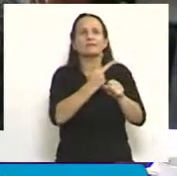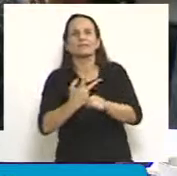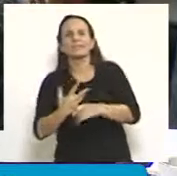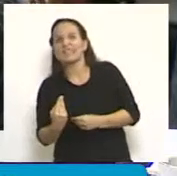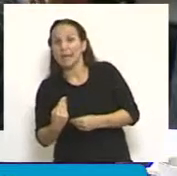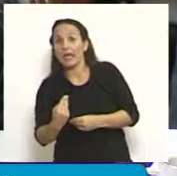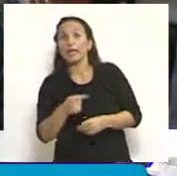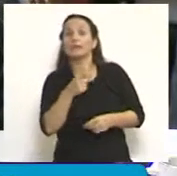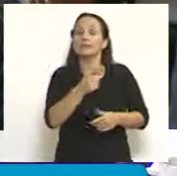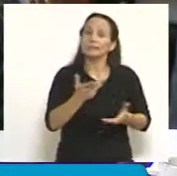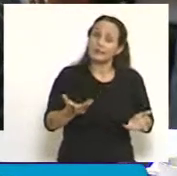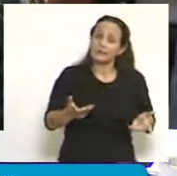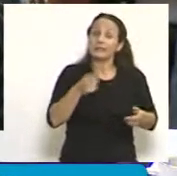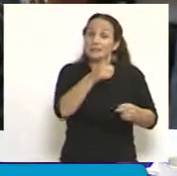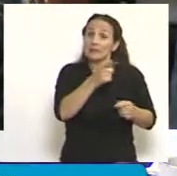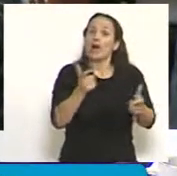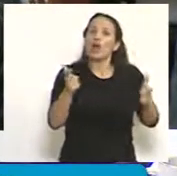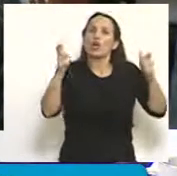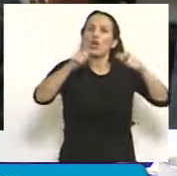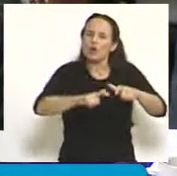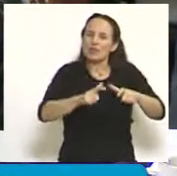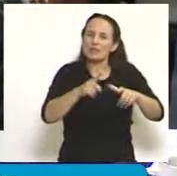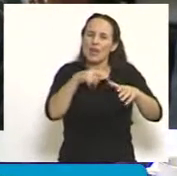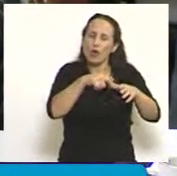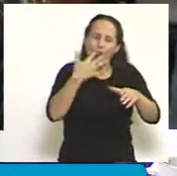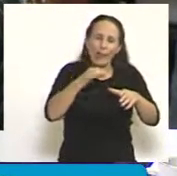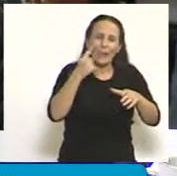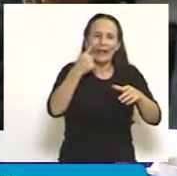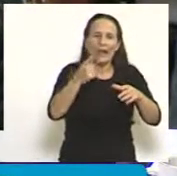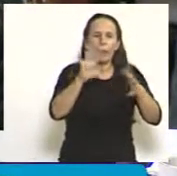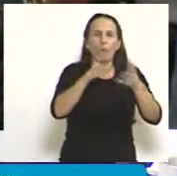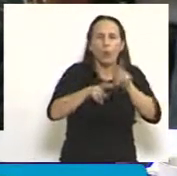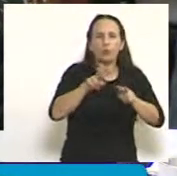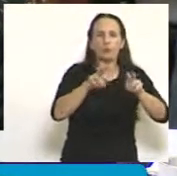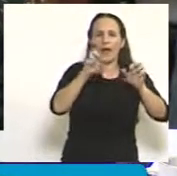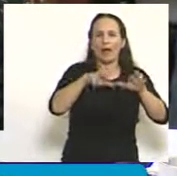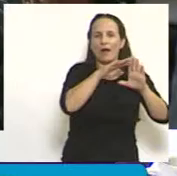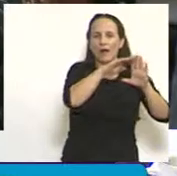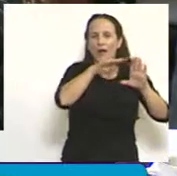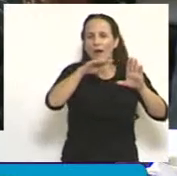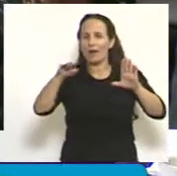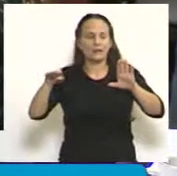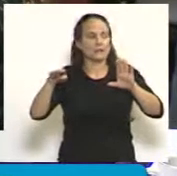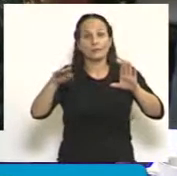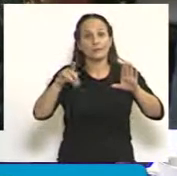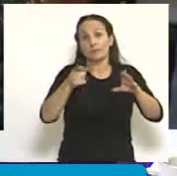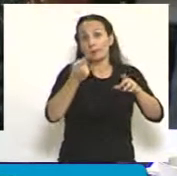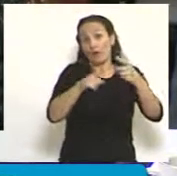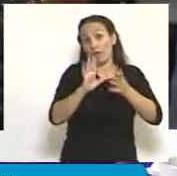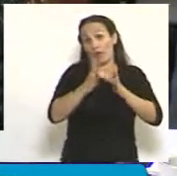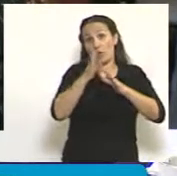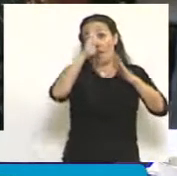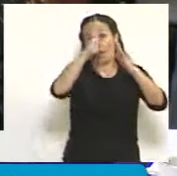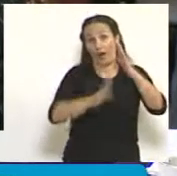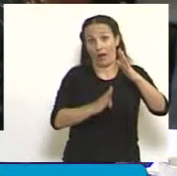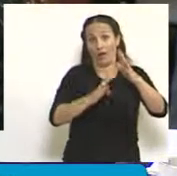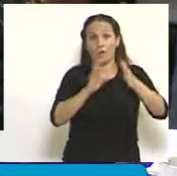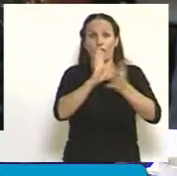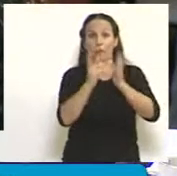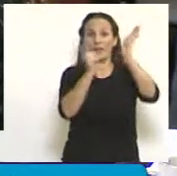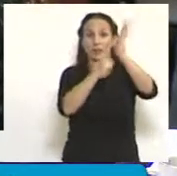alguna publicación, que van a permitir que, sumado a lo que vamos a hacer ahora con la